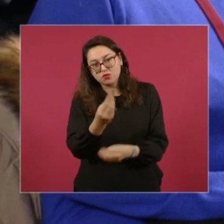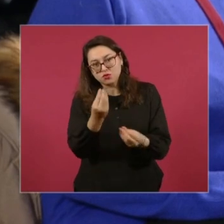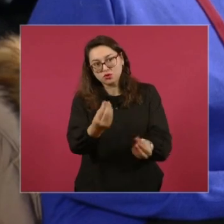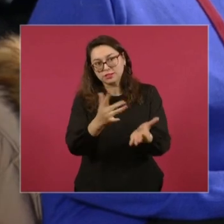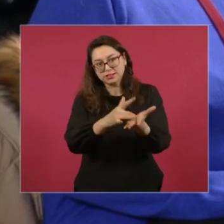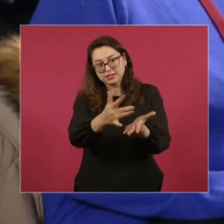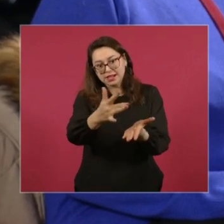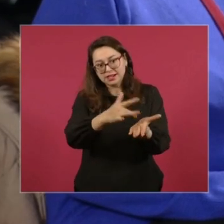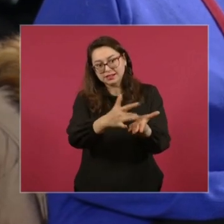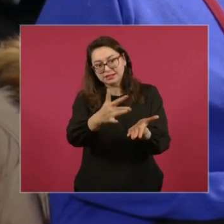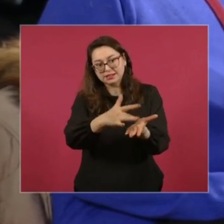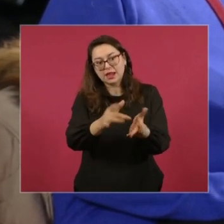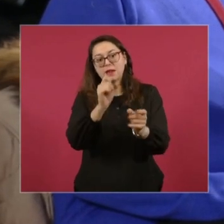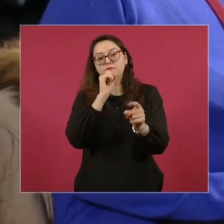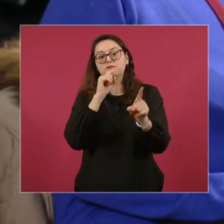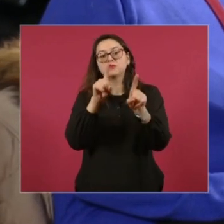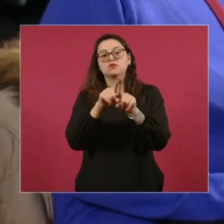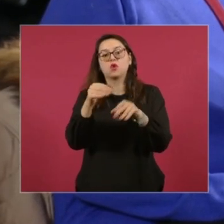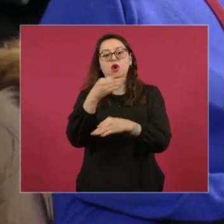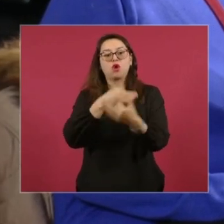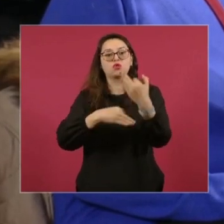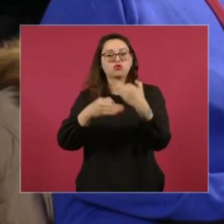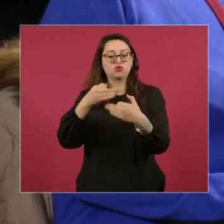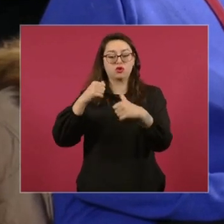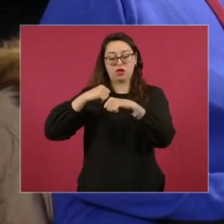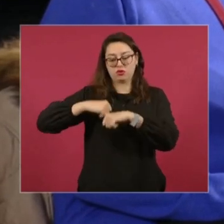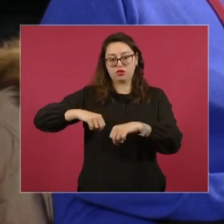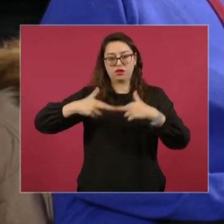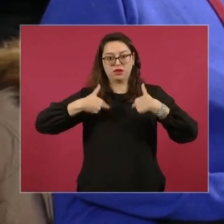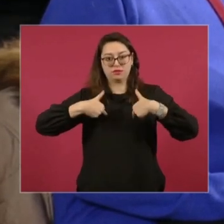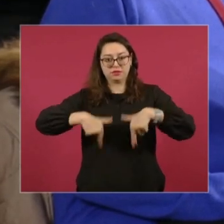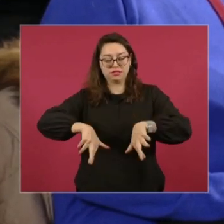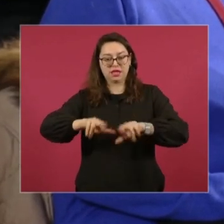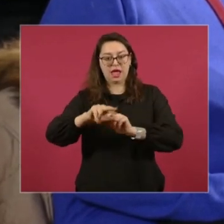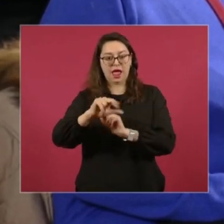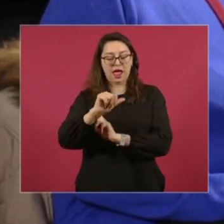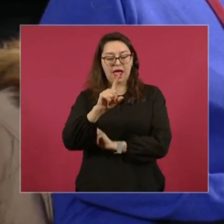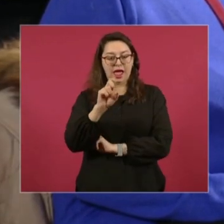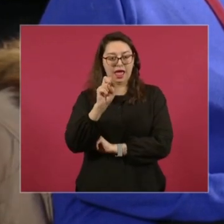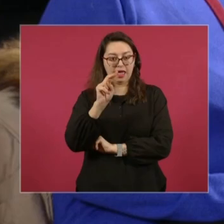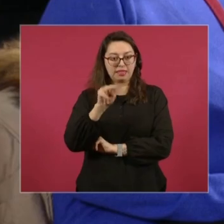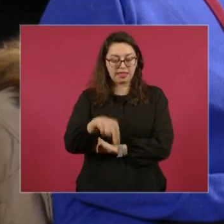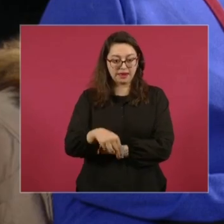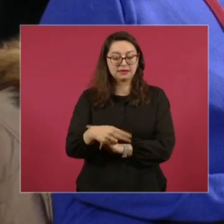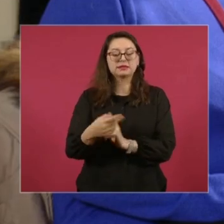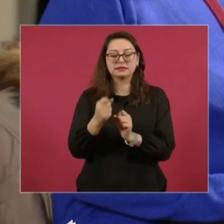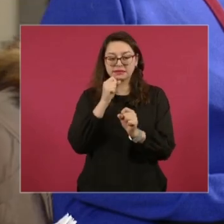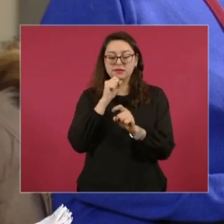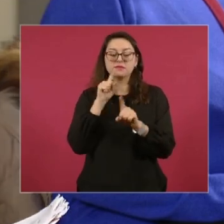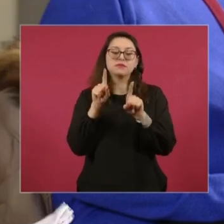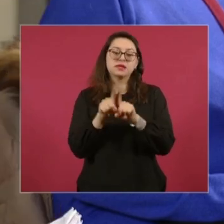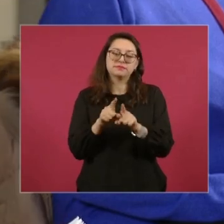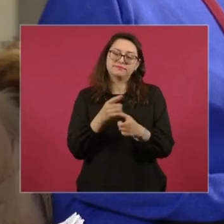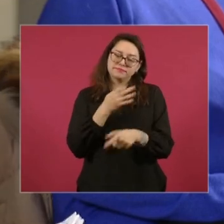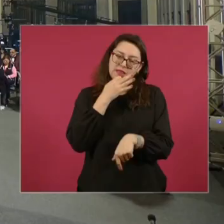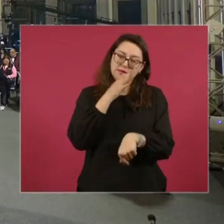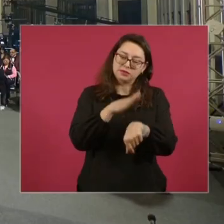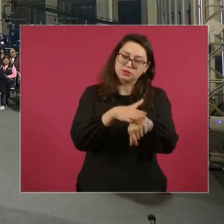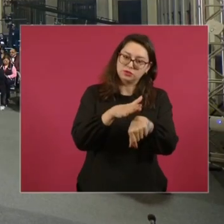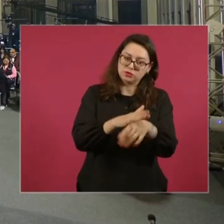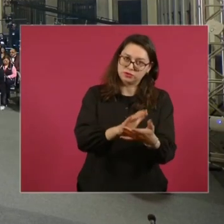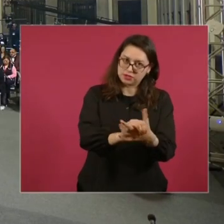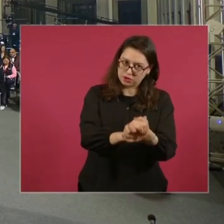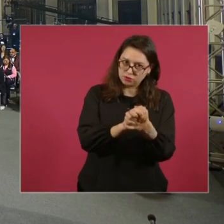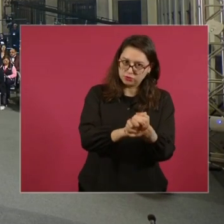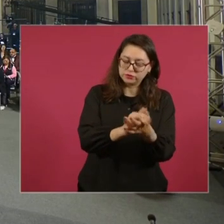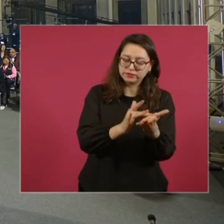personas que han estado ahí colaborando, todos los grupos colectivos, y Eric Saracho en especial le manda saludos.